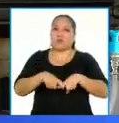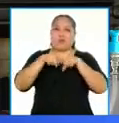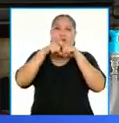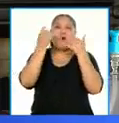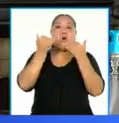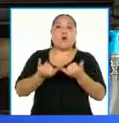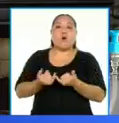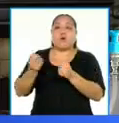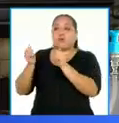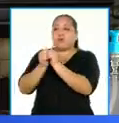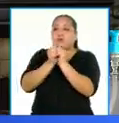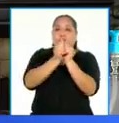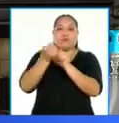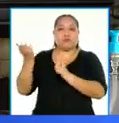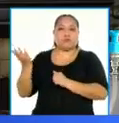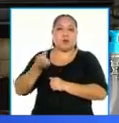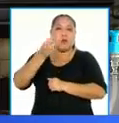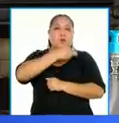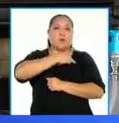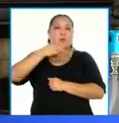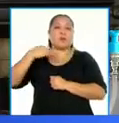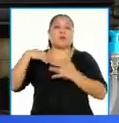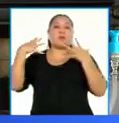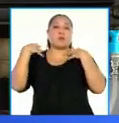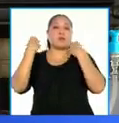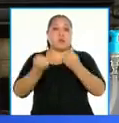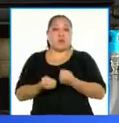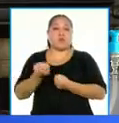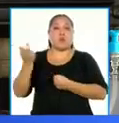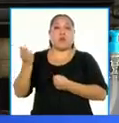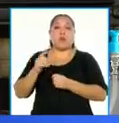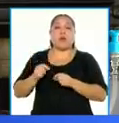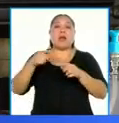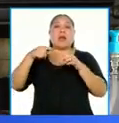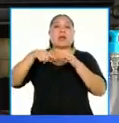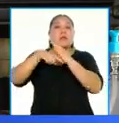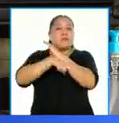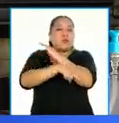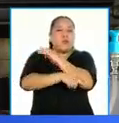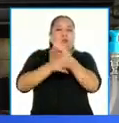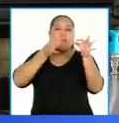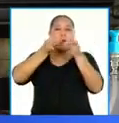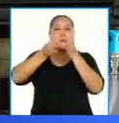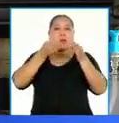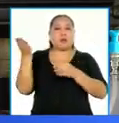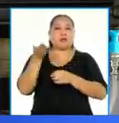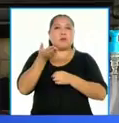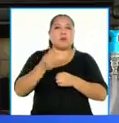y hoy se encuentra conmigo precisamente el Ministro de Salud para ampliar esta información.